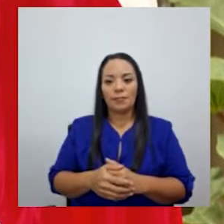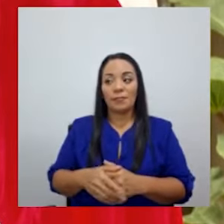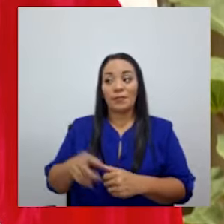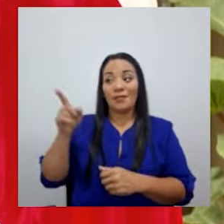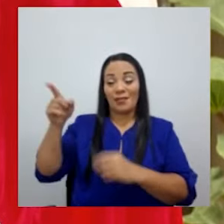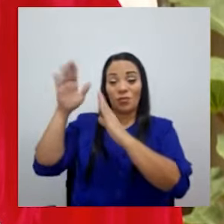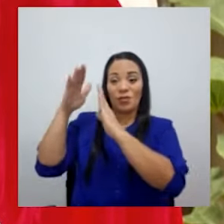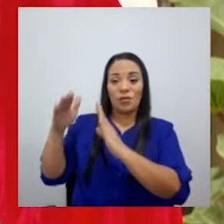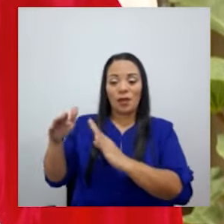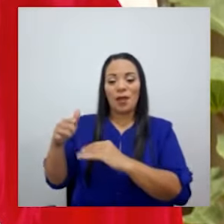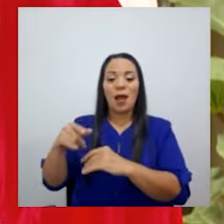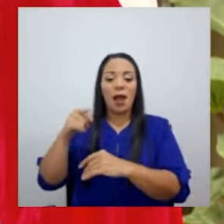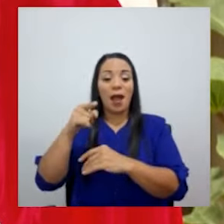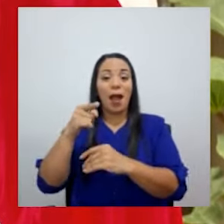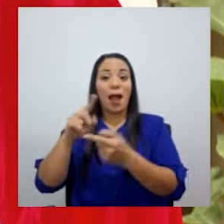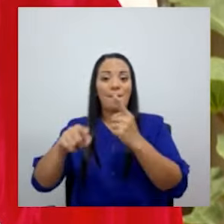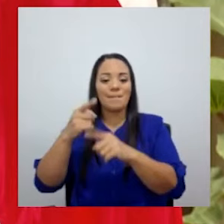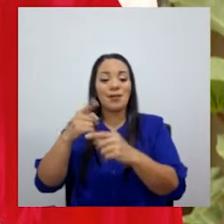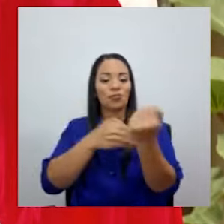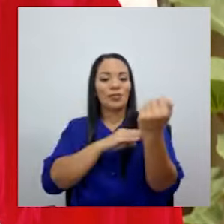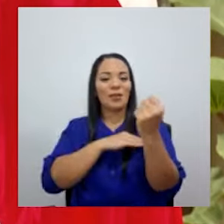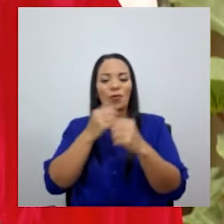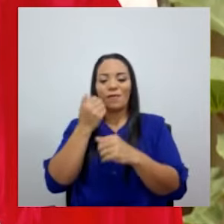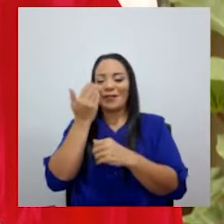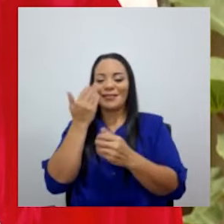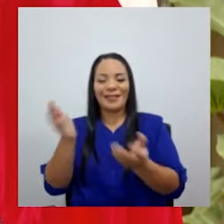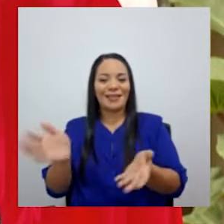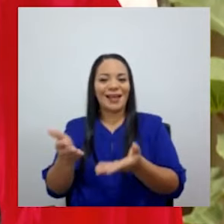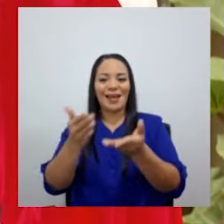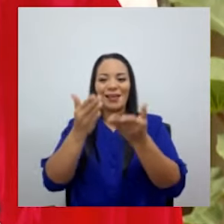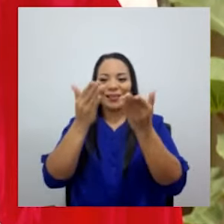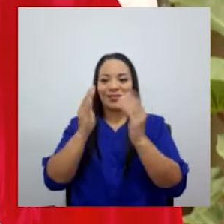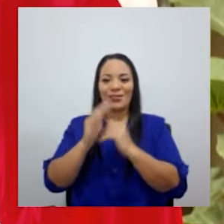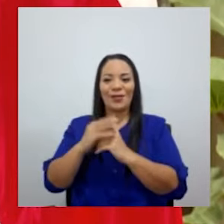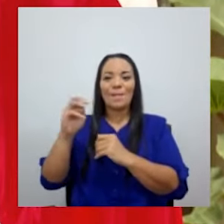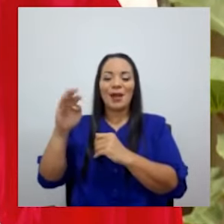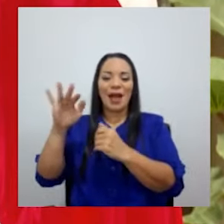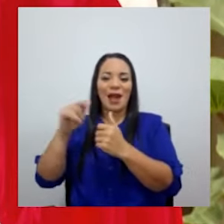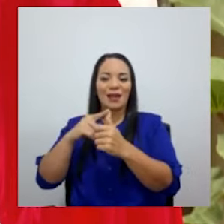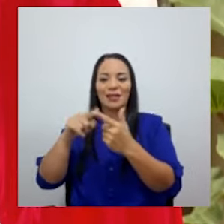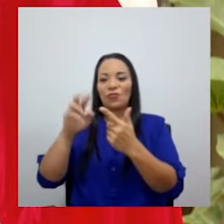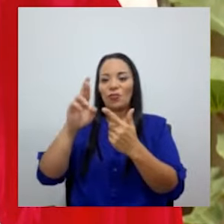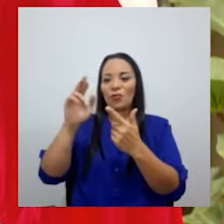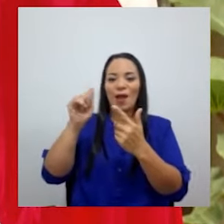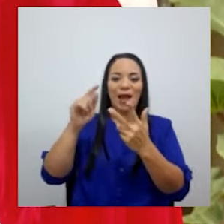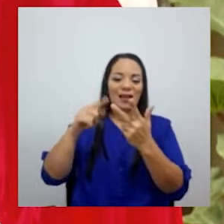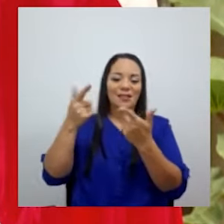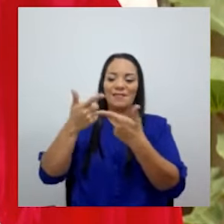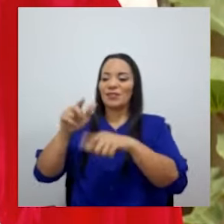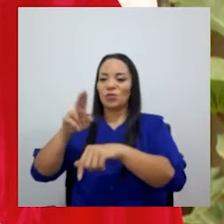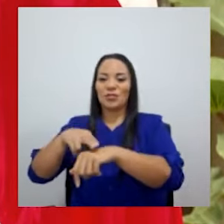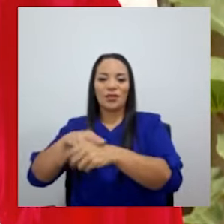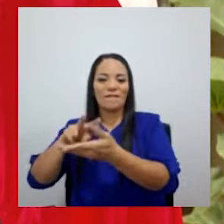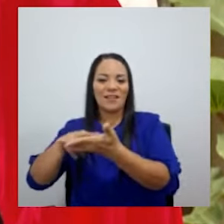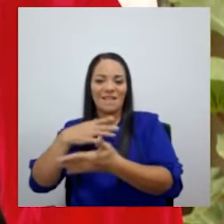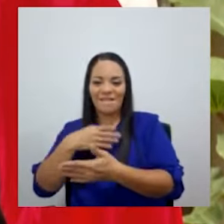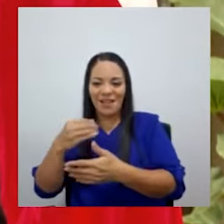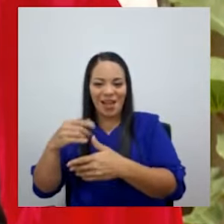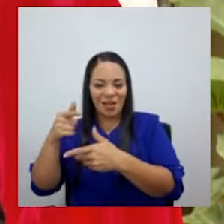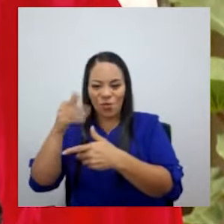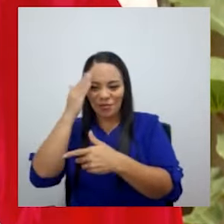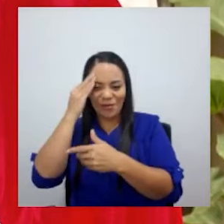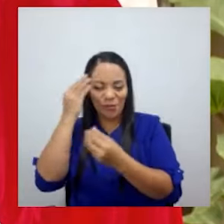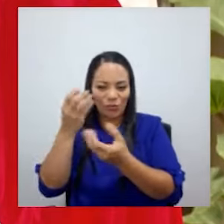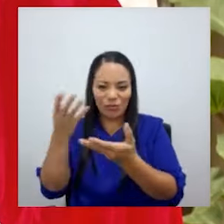el poder, doña Marta y don Rodrigo Arias y Liberación y todo lo que sabemos de la